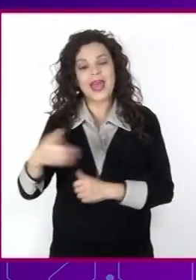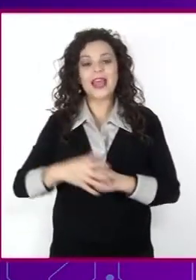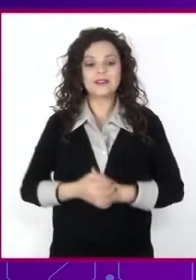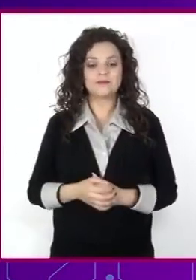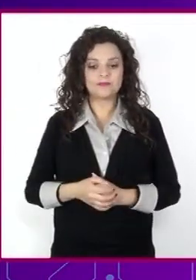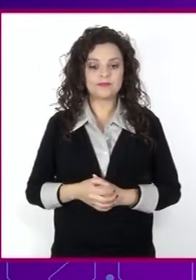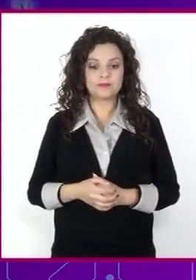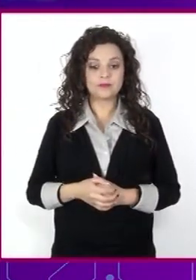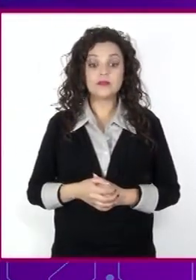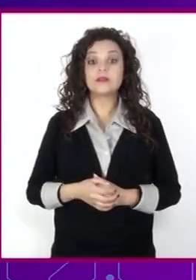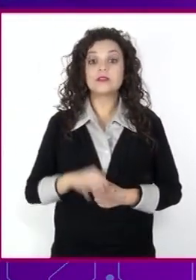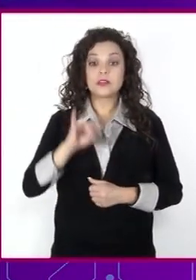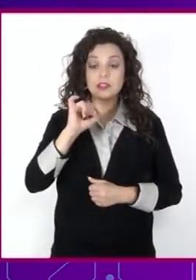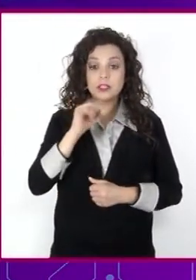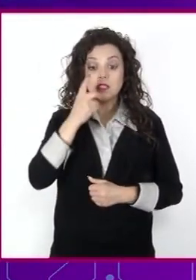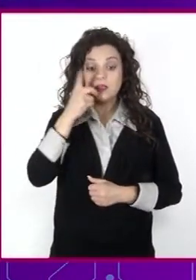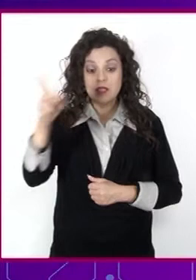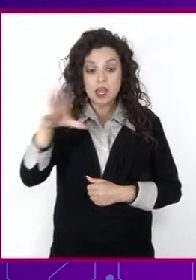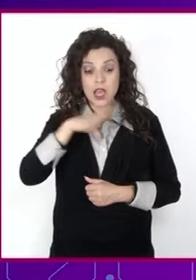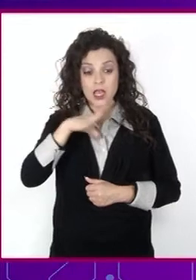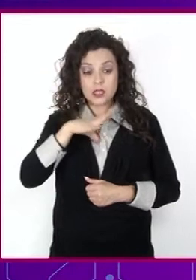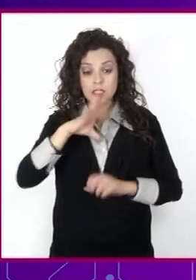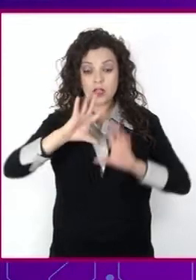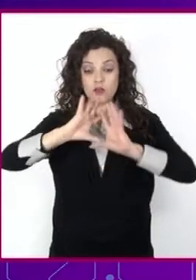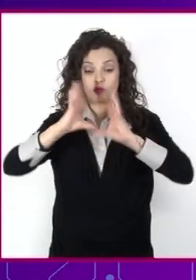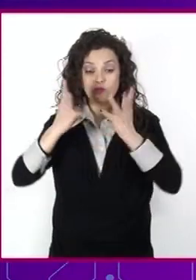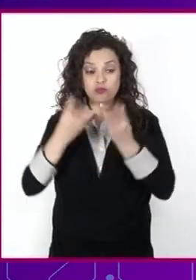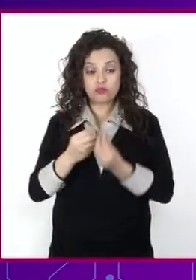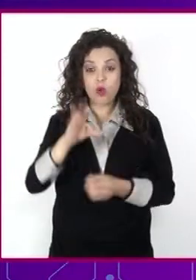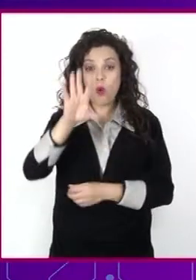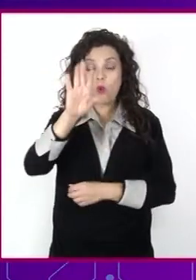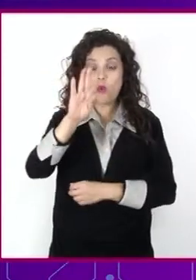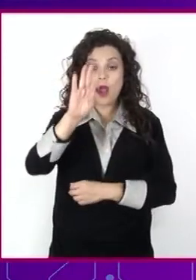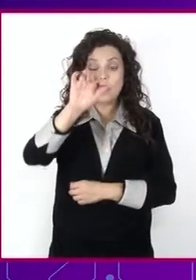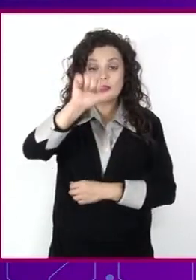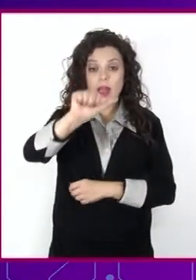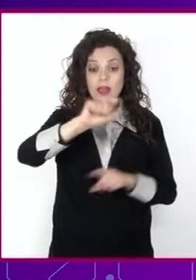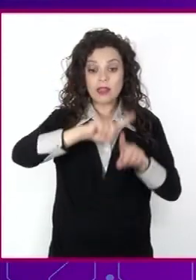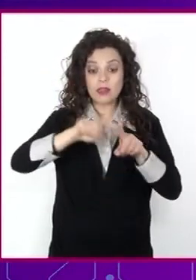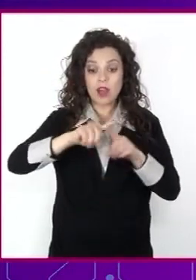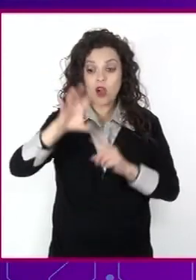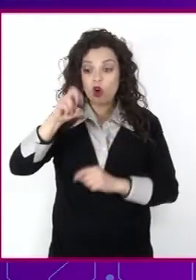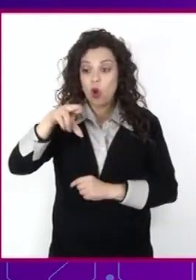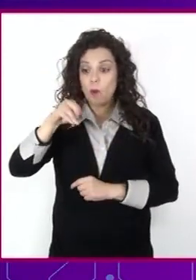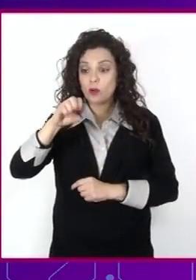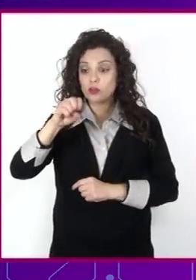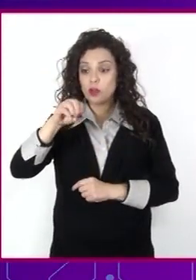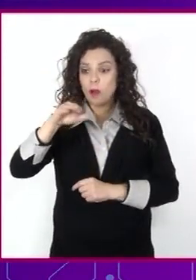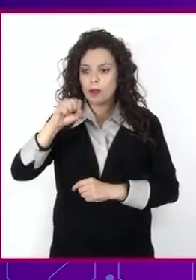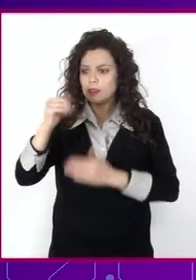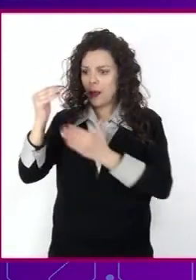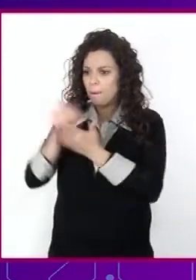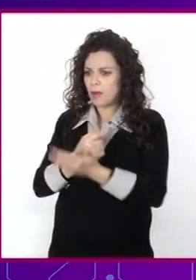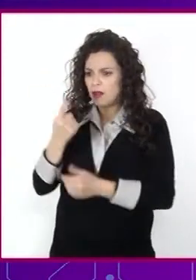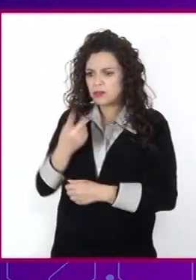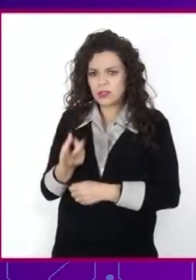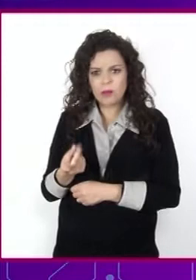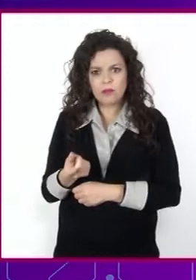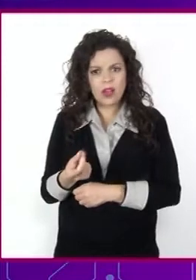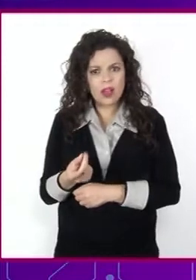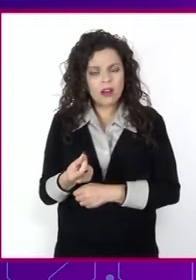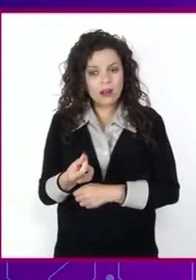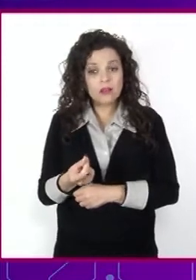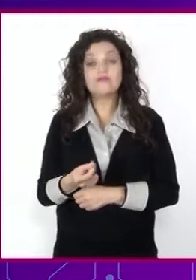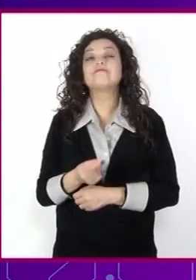Sí, claro, dice que cuenta con un total de 46 cromosomas. Es menor que en los perros. Así